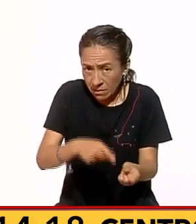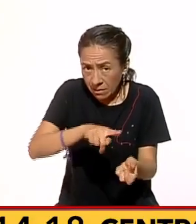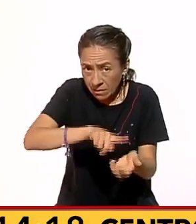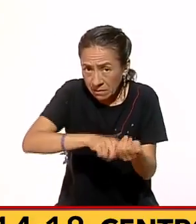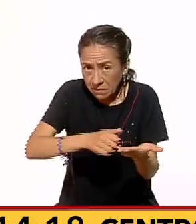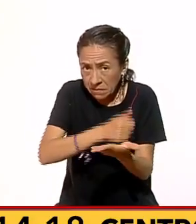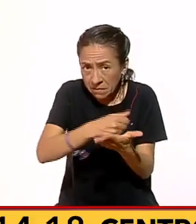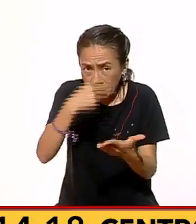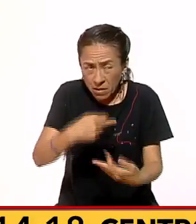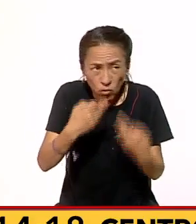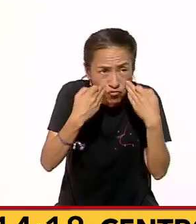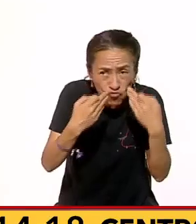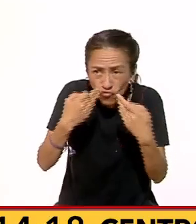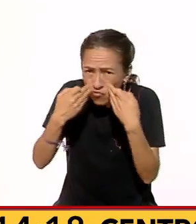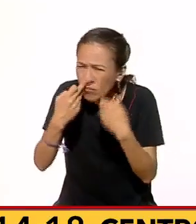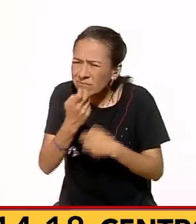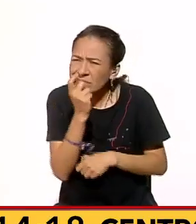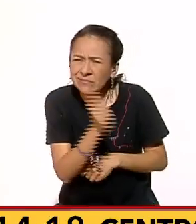de México?